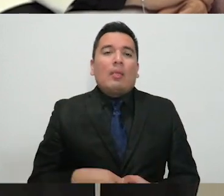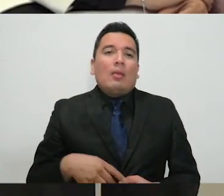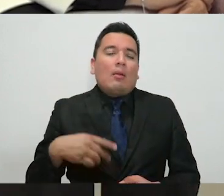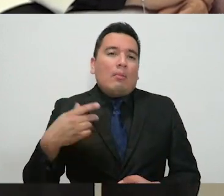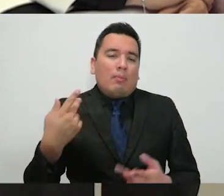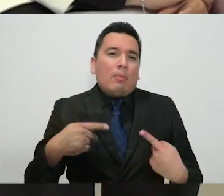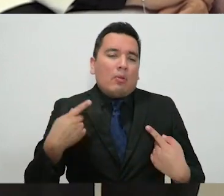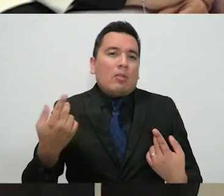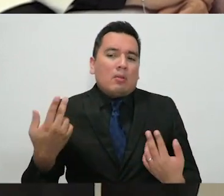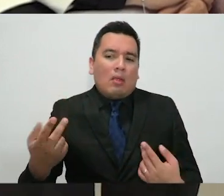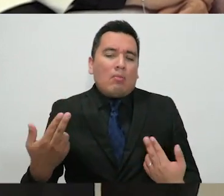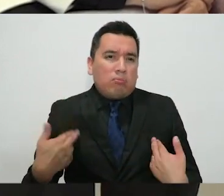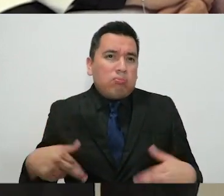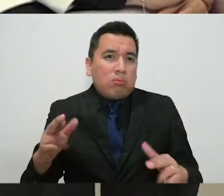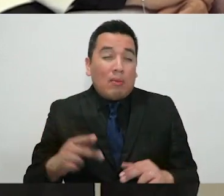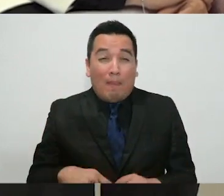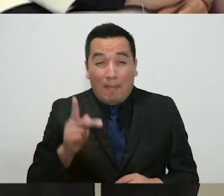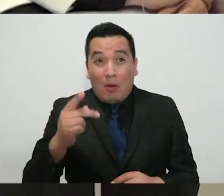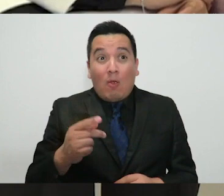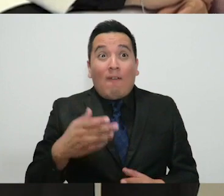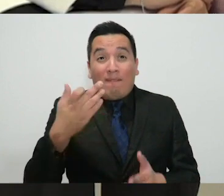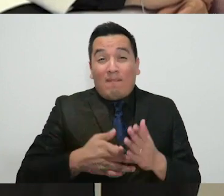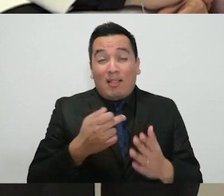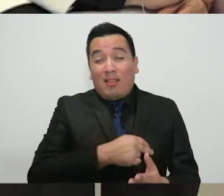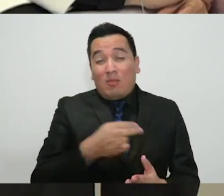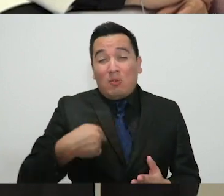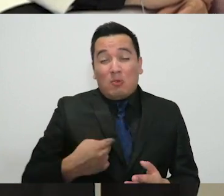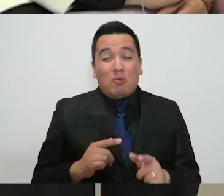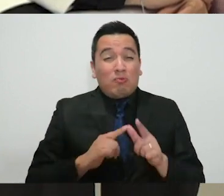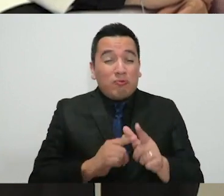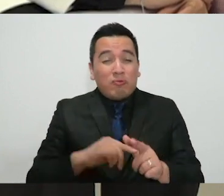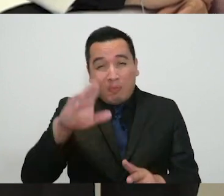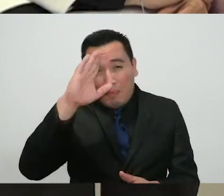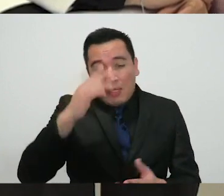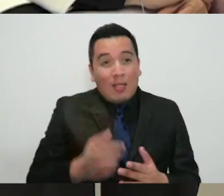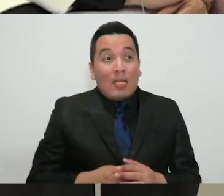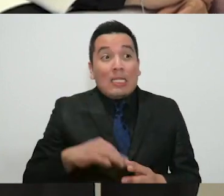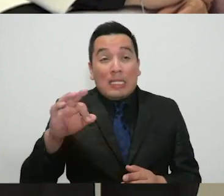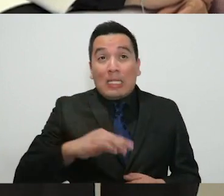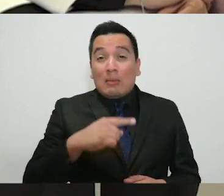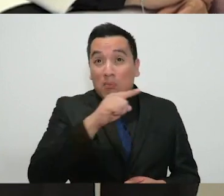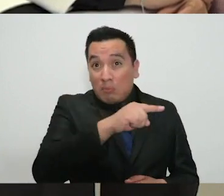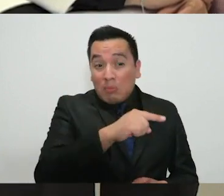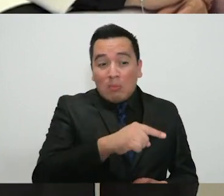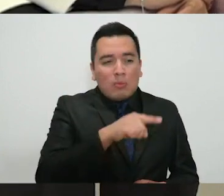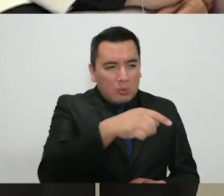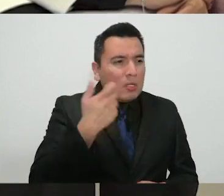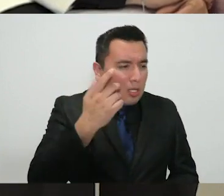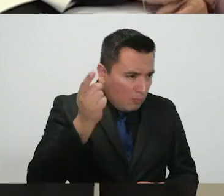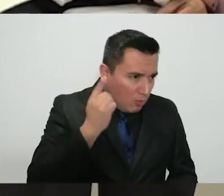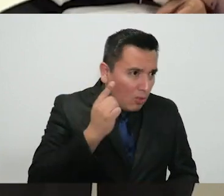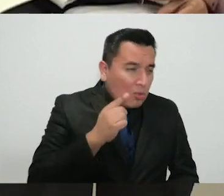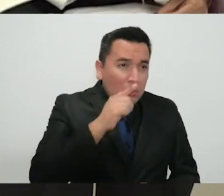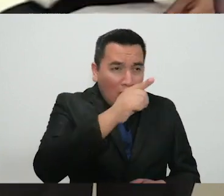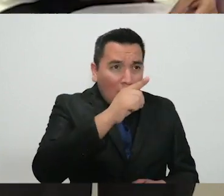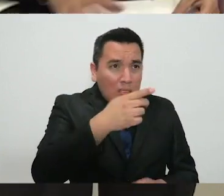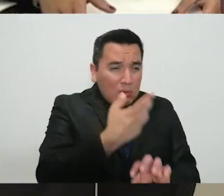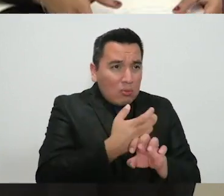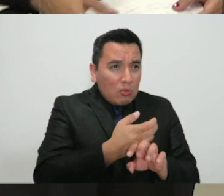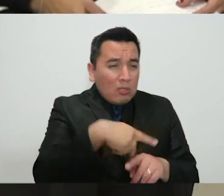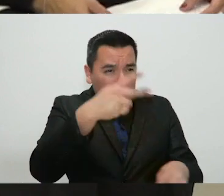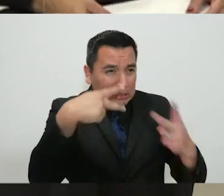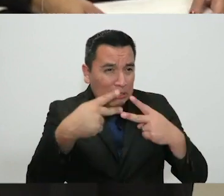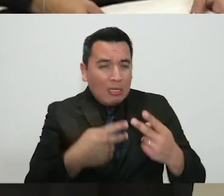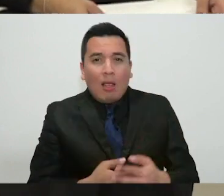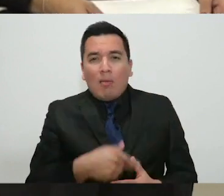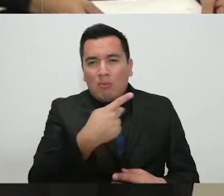partidos políticos postulen, pero donde tenemos que dar paso hacia adelante es permitir que ellos mismos se postulen para que tengan